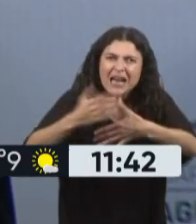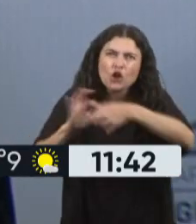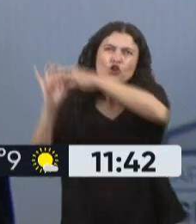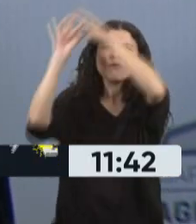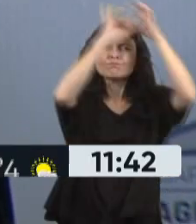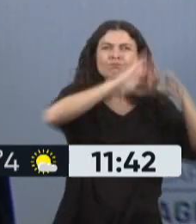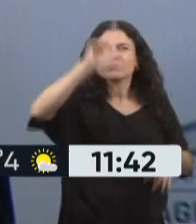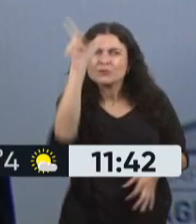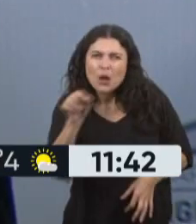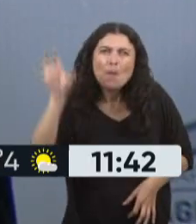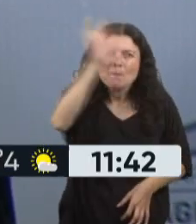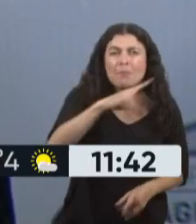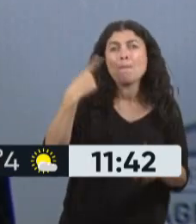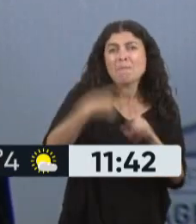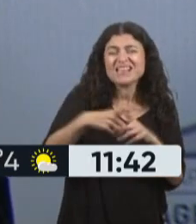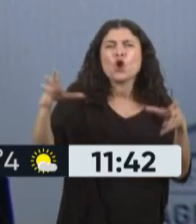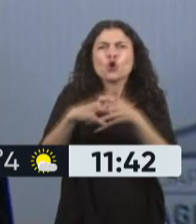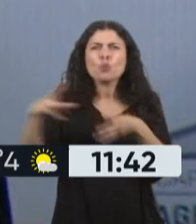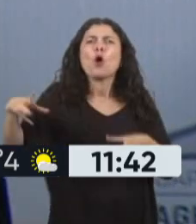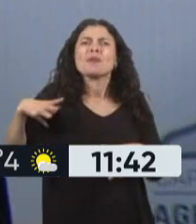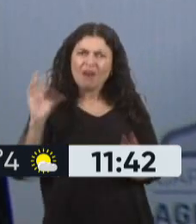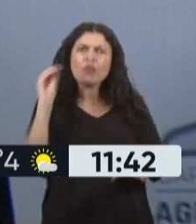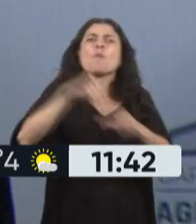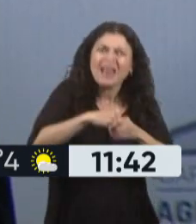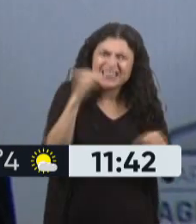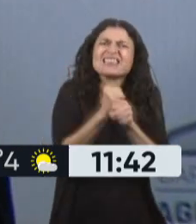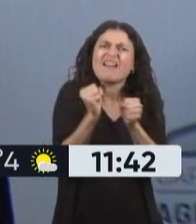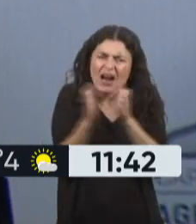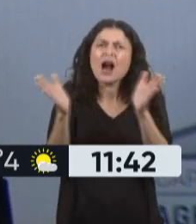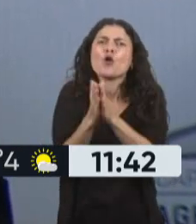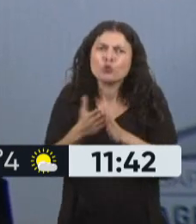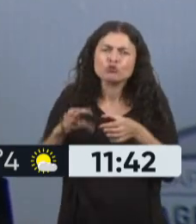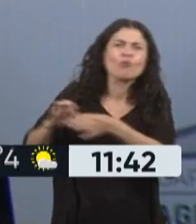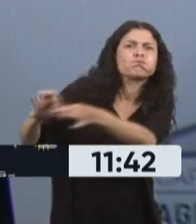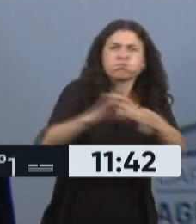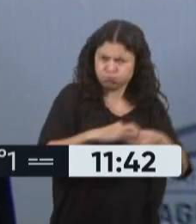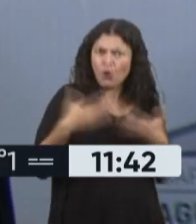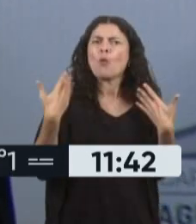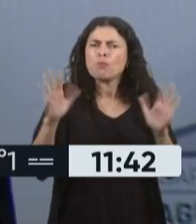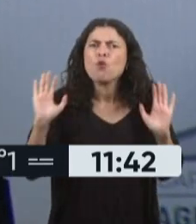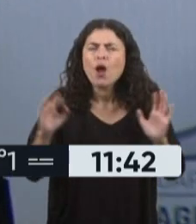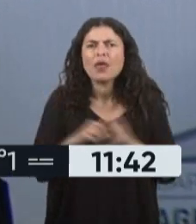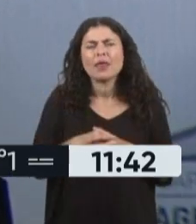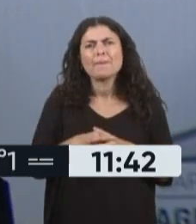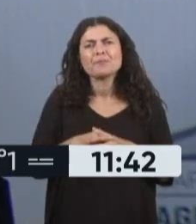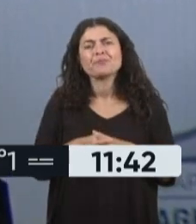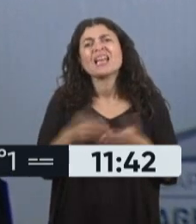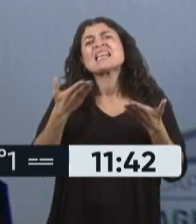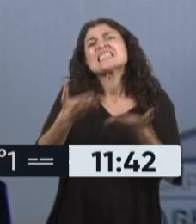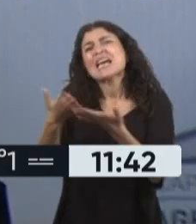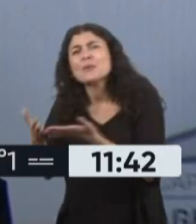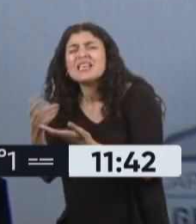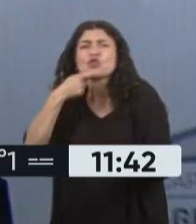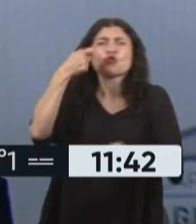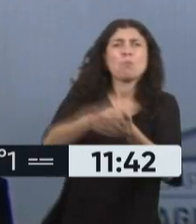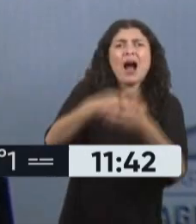provincias y el sector privado pueda discernir el costo tributario de trabajar en tal o cual distrito y qué retribuciones y servicios recibe a